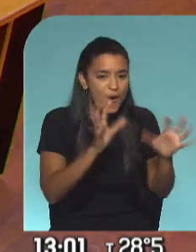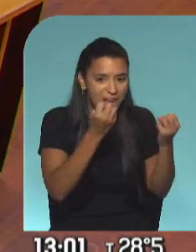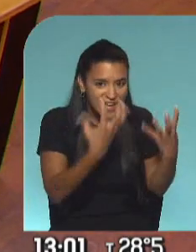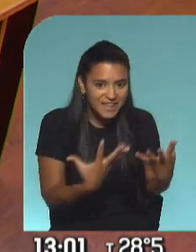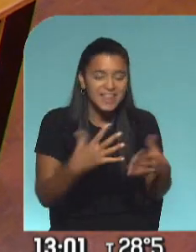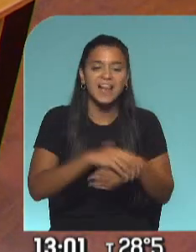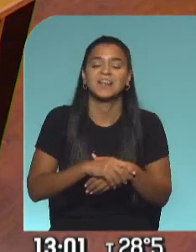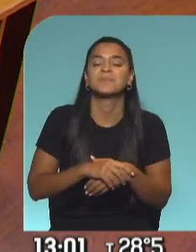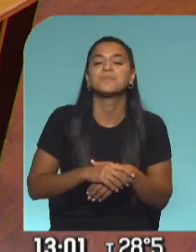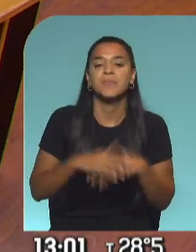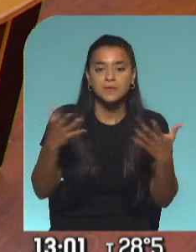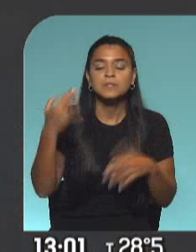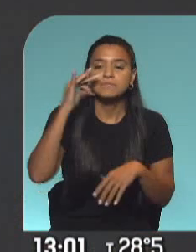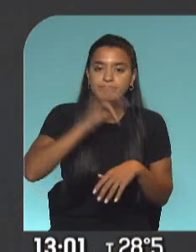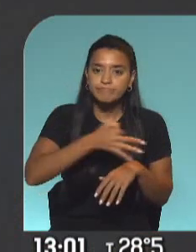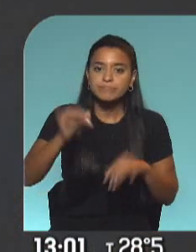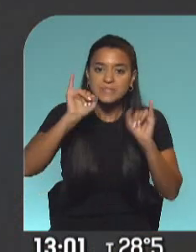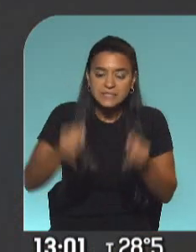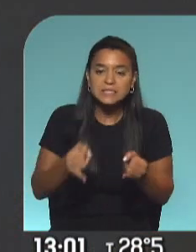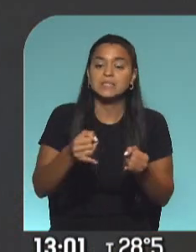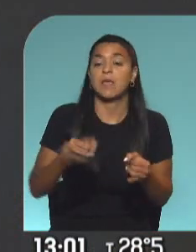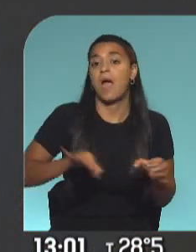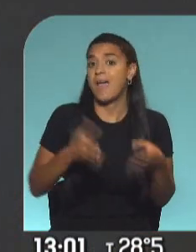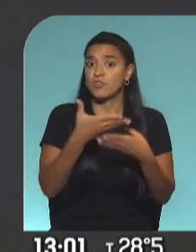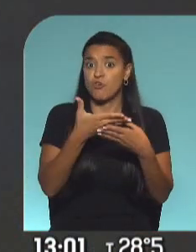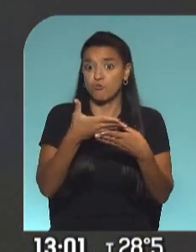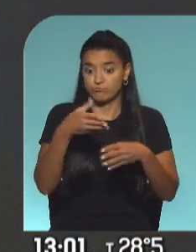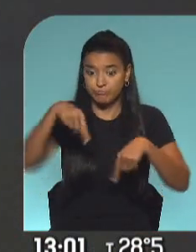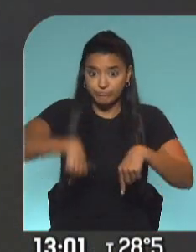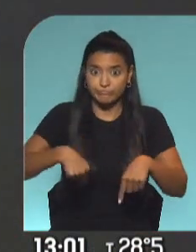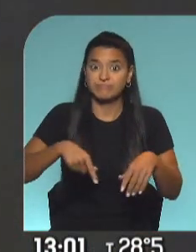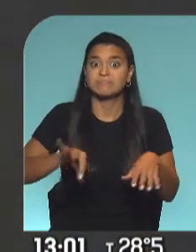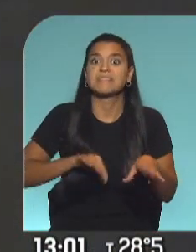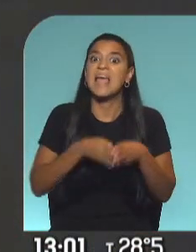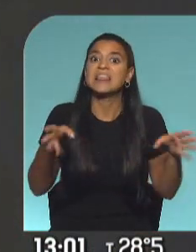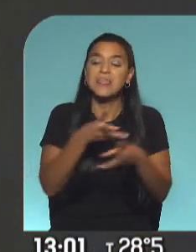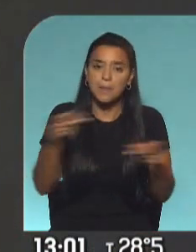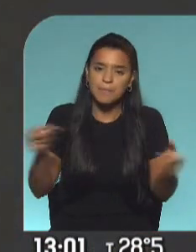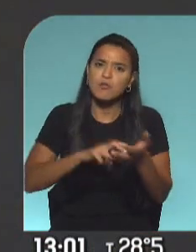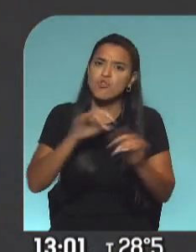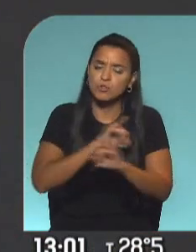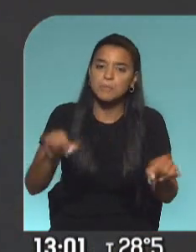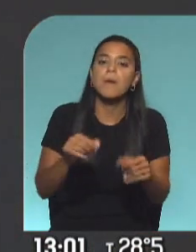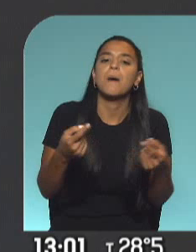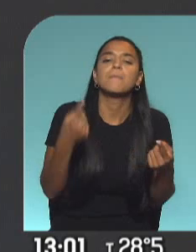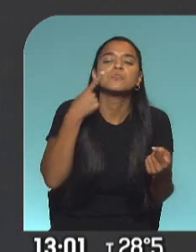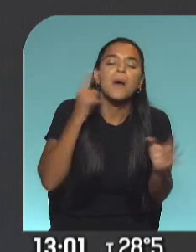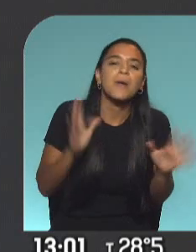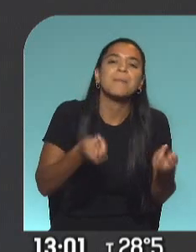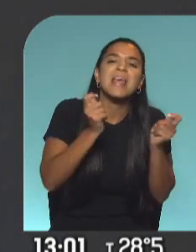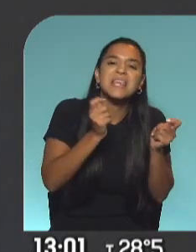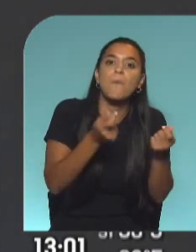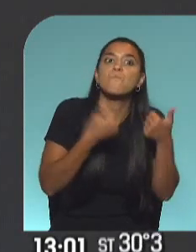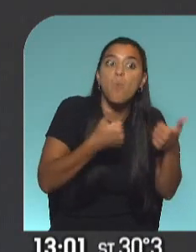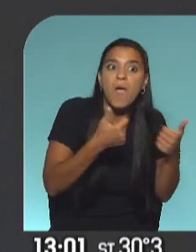por el Brexit. Definitivamente, ¿verdad? Cerramos el año con una buena noticia, podríamos decir. Después vamos a evaluar para quién es buena y para quién es mala